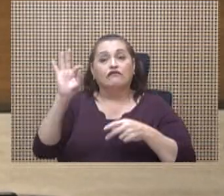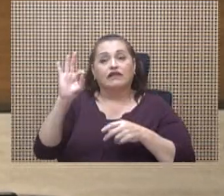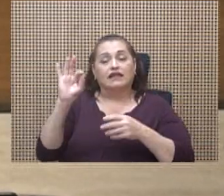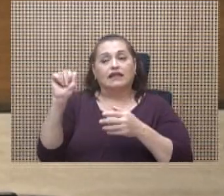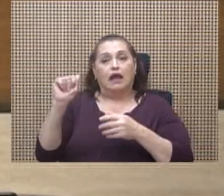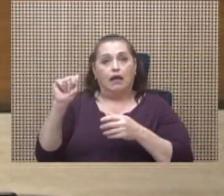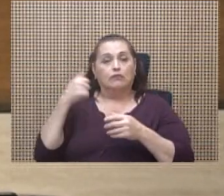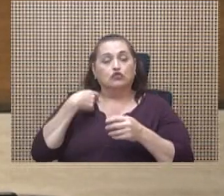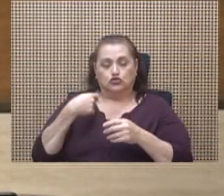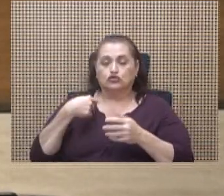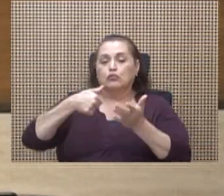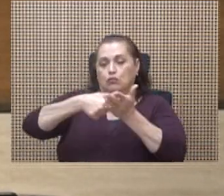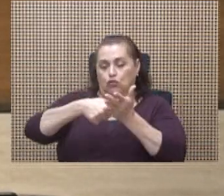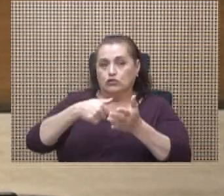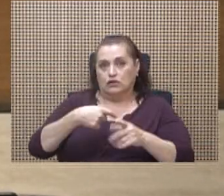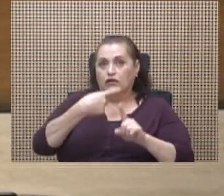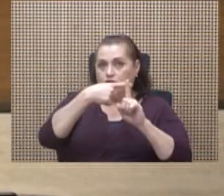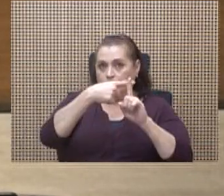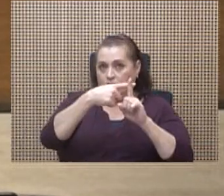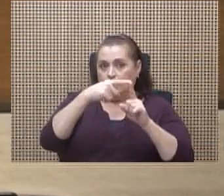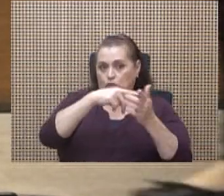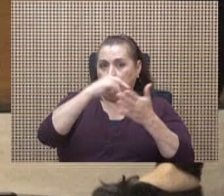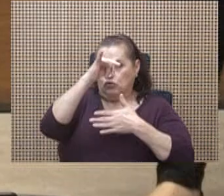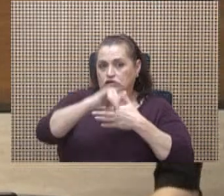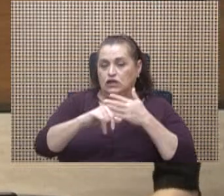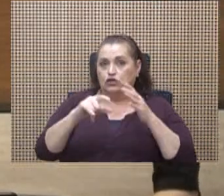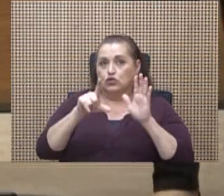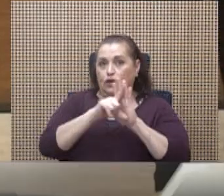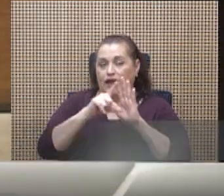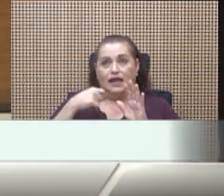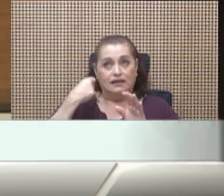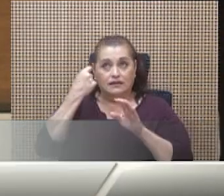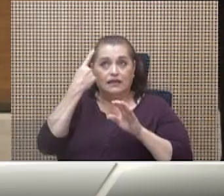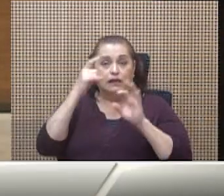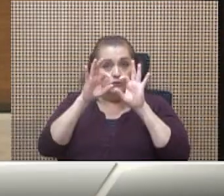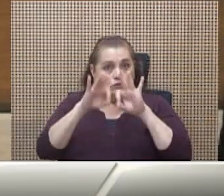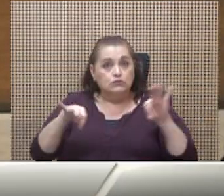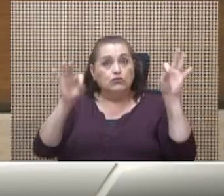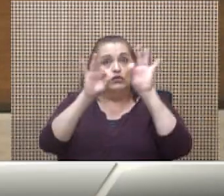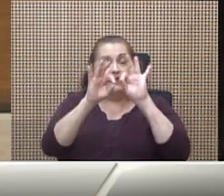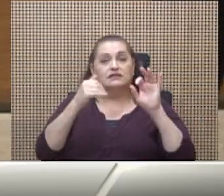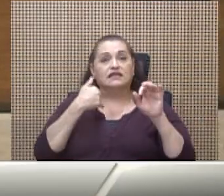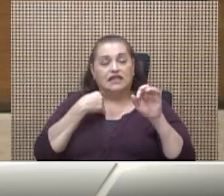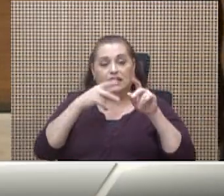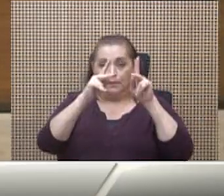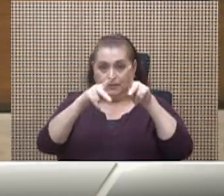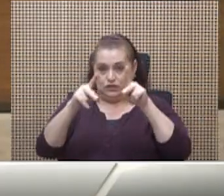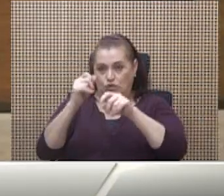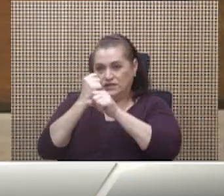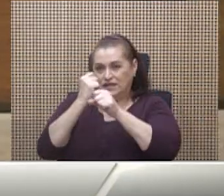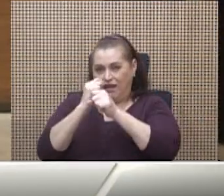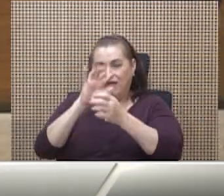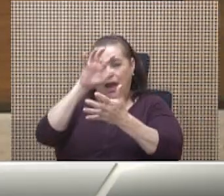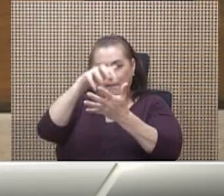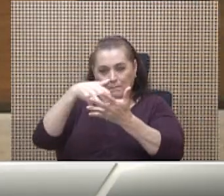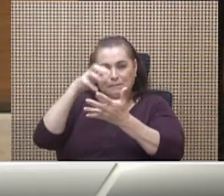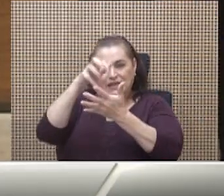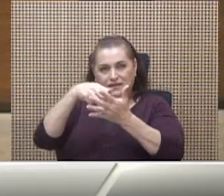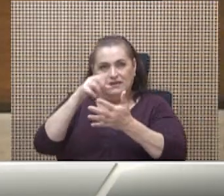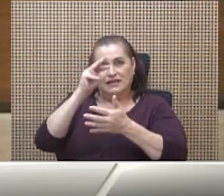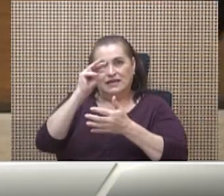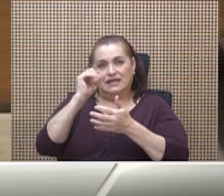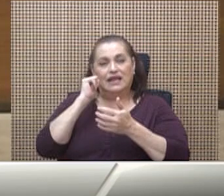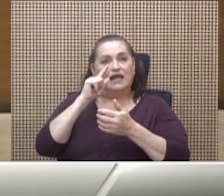votarlo de forma afirmativa este proyecto de ley entendiendo las importancias que tiene para los mineros y mineras artesanales de vangares